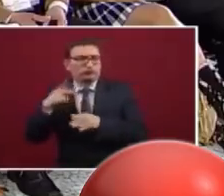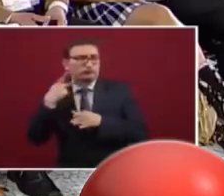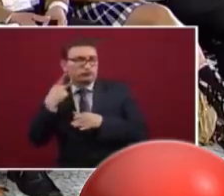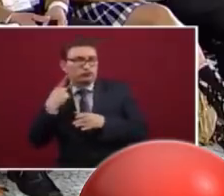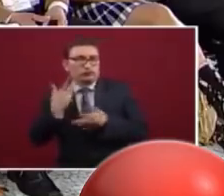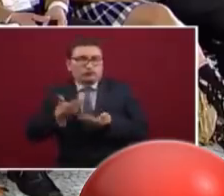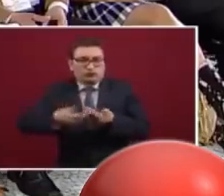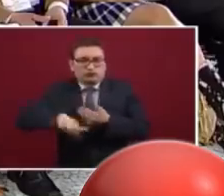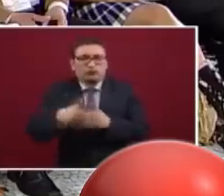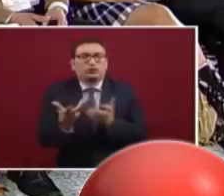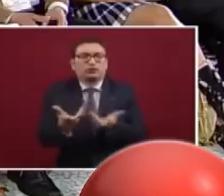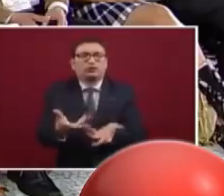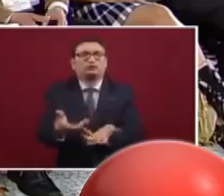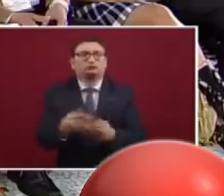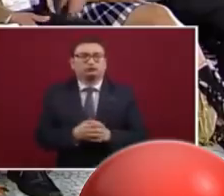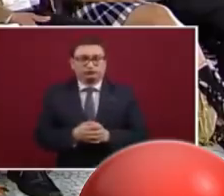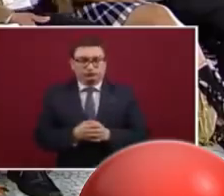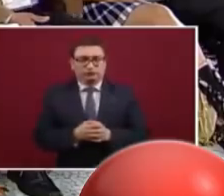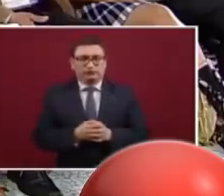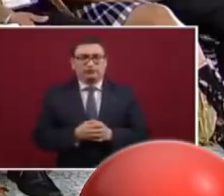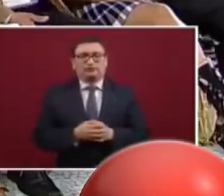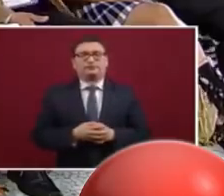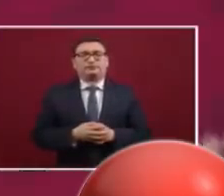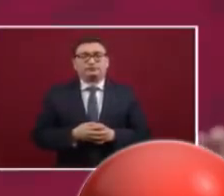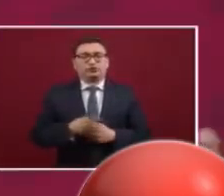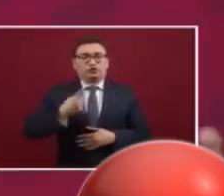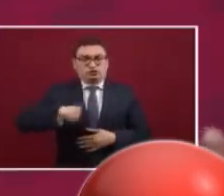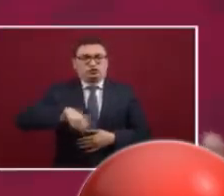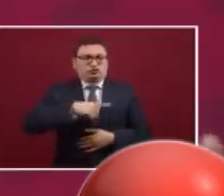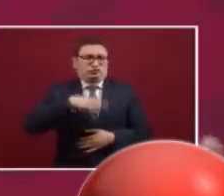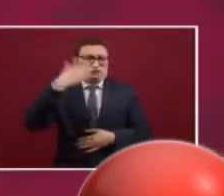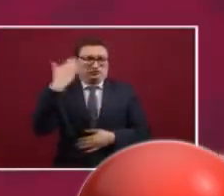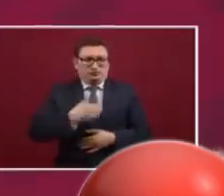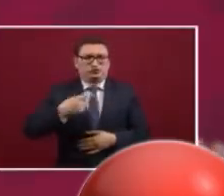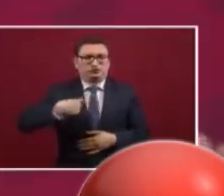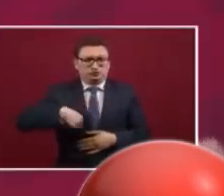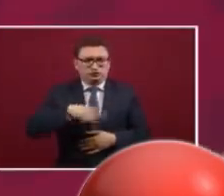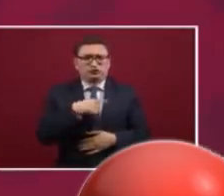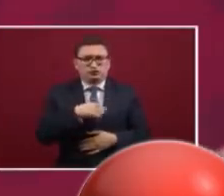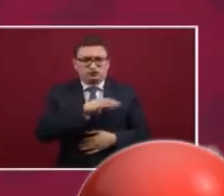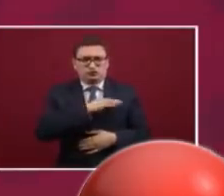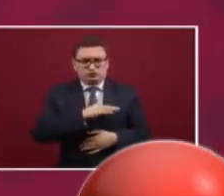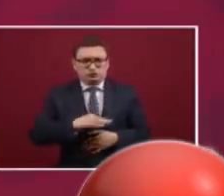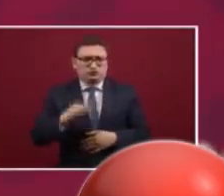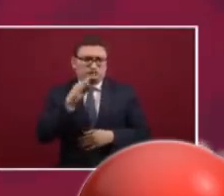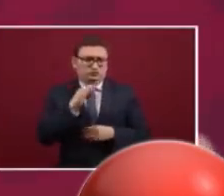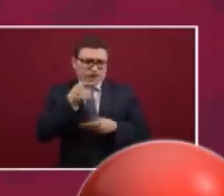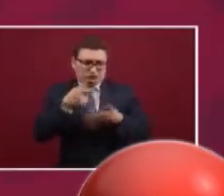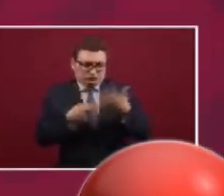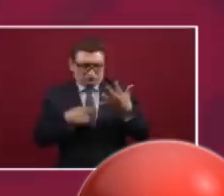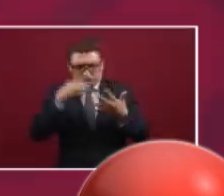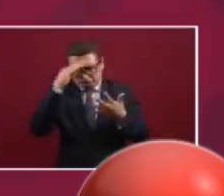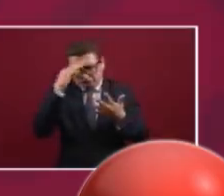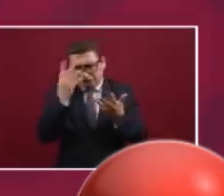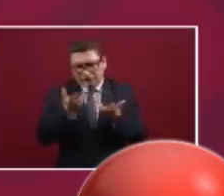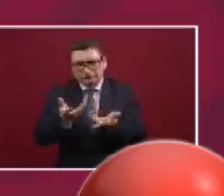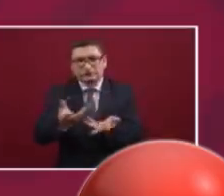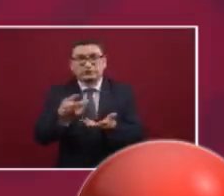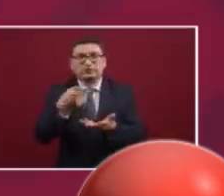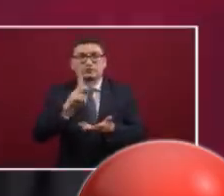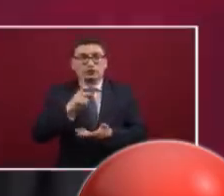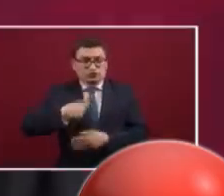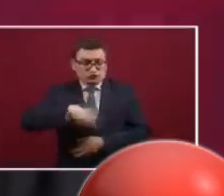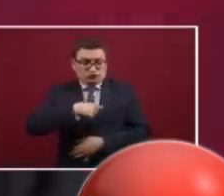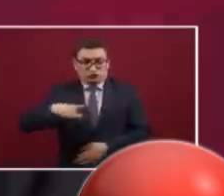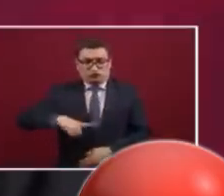debe de aplicarse, nosotros tenemos lineamientos generales, pero ¿por qué solo